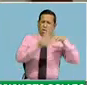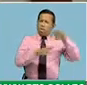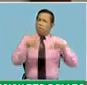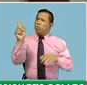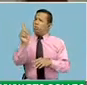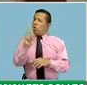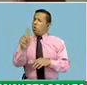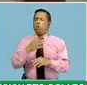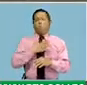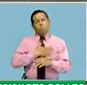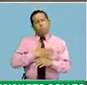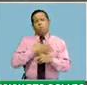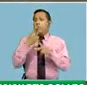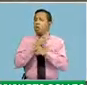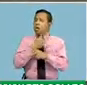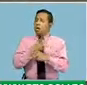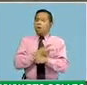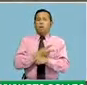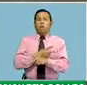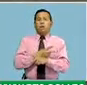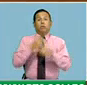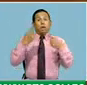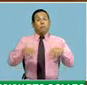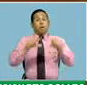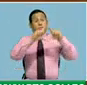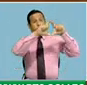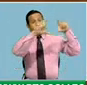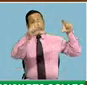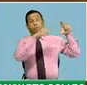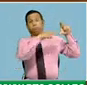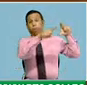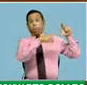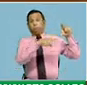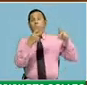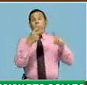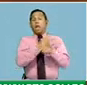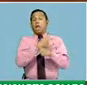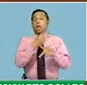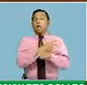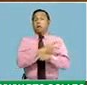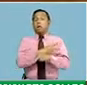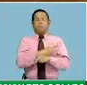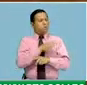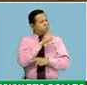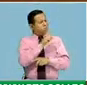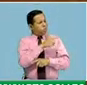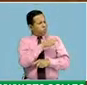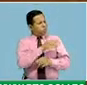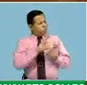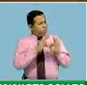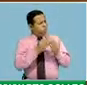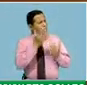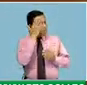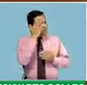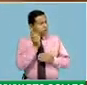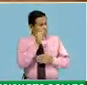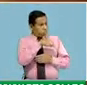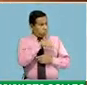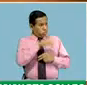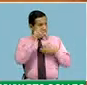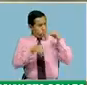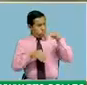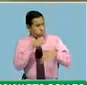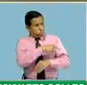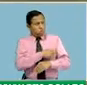han pintado en distintos puntos estas leyendas. ¿Los familiares saben que usted está por acá? Sí, entonces mi abuelita y mi mamá